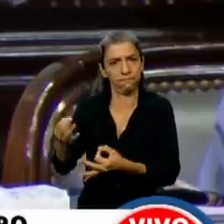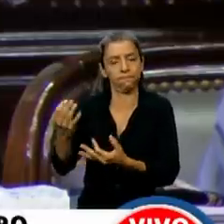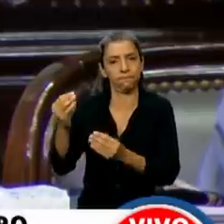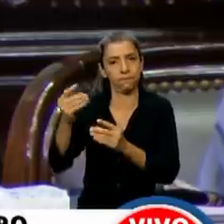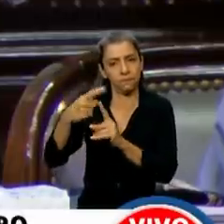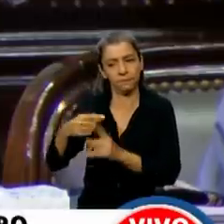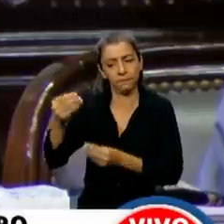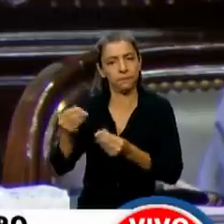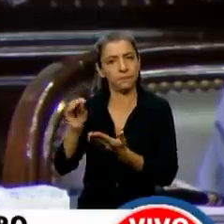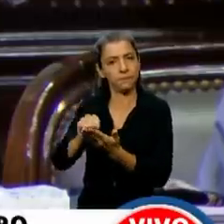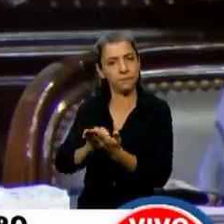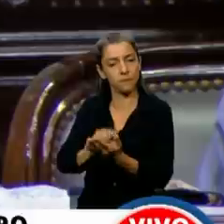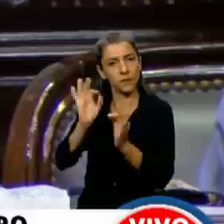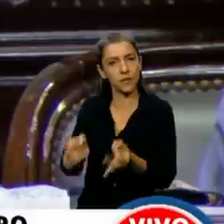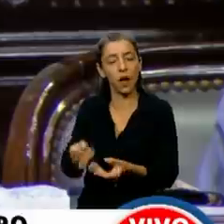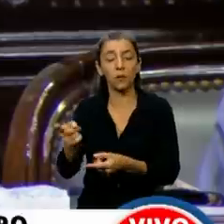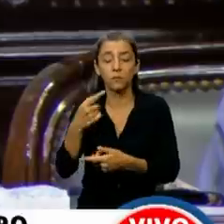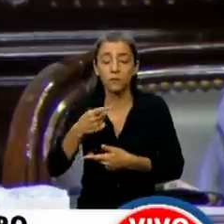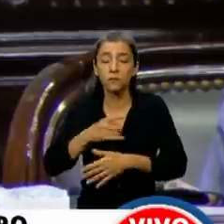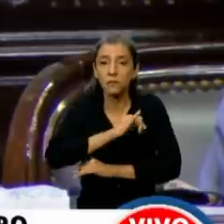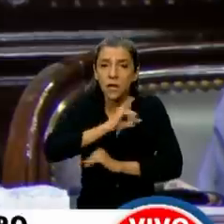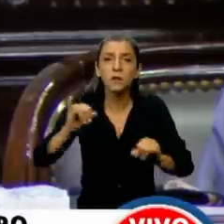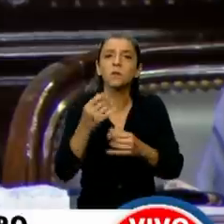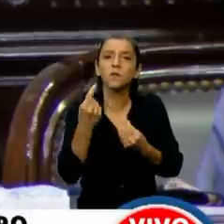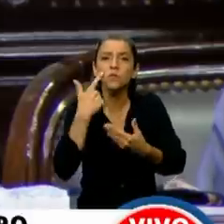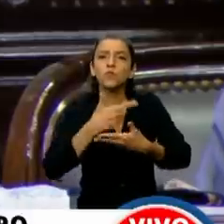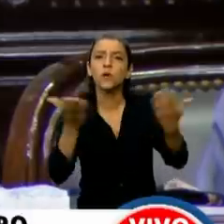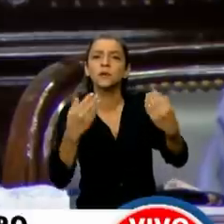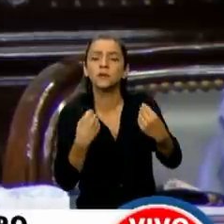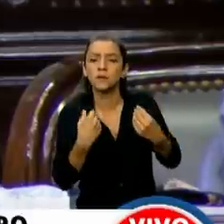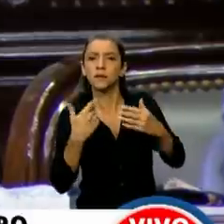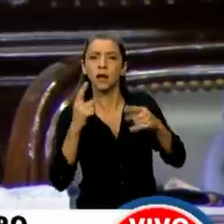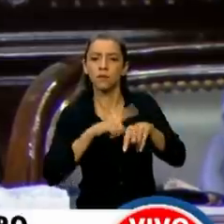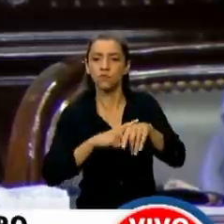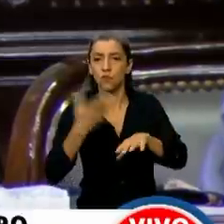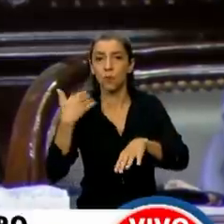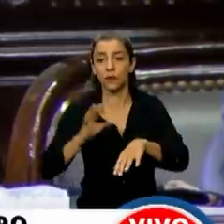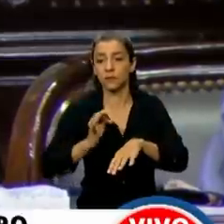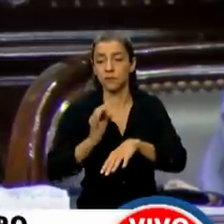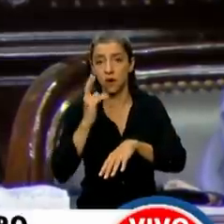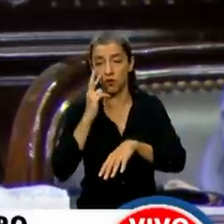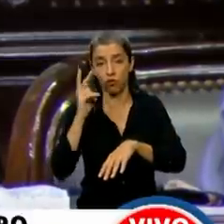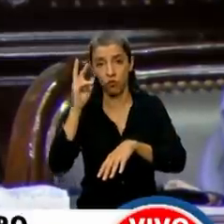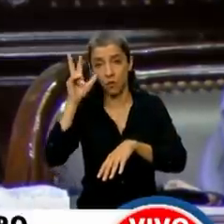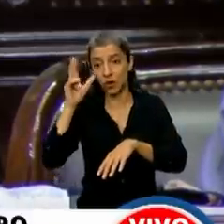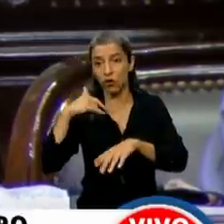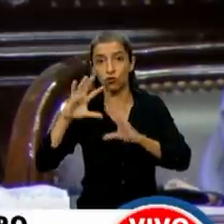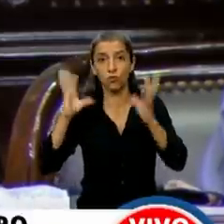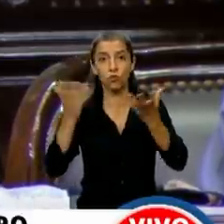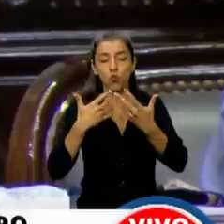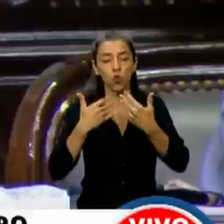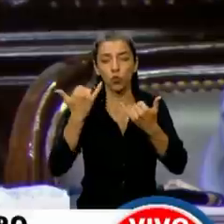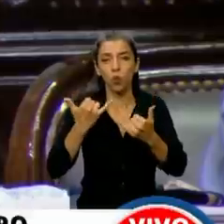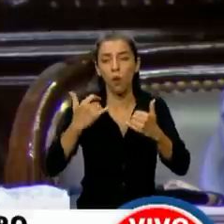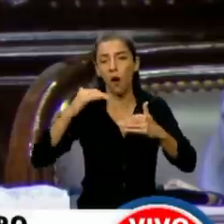claramente como las desigualdades se han profundizado después de la crisis de 2008 en el mundo entre países